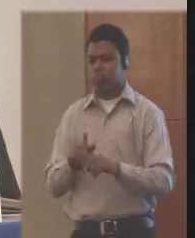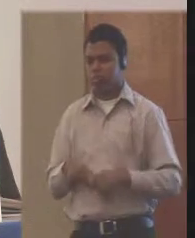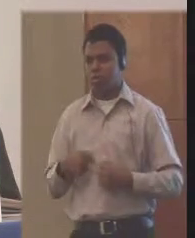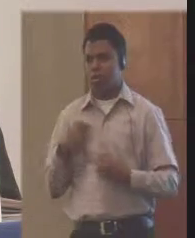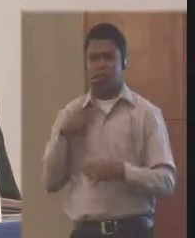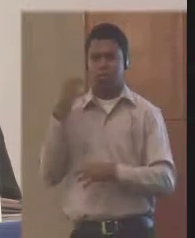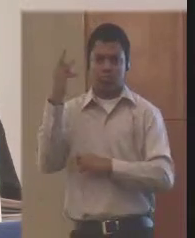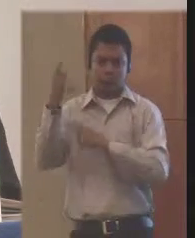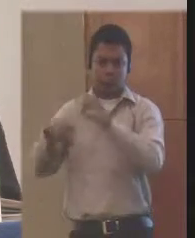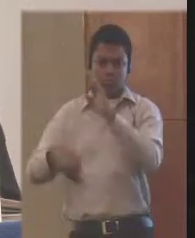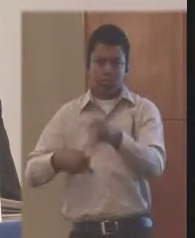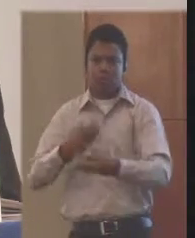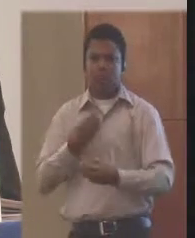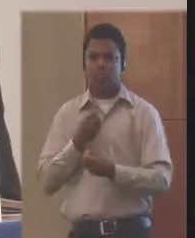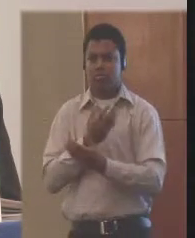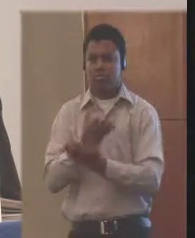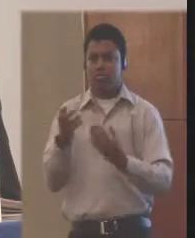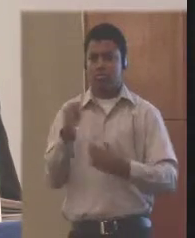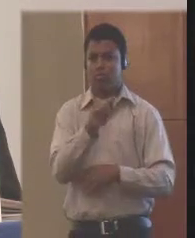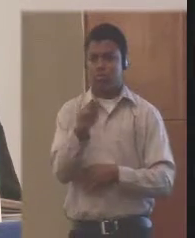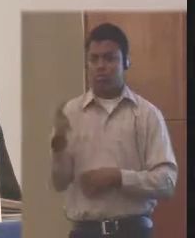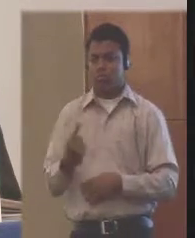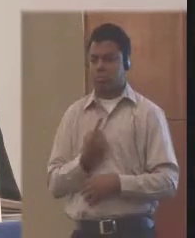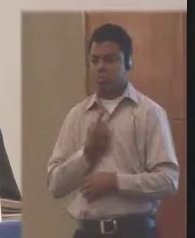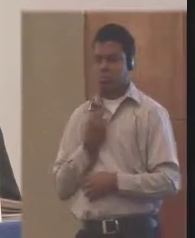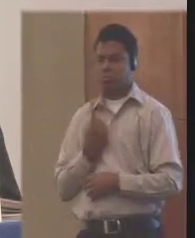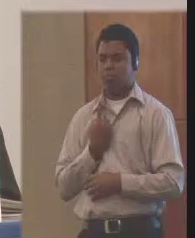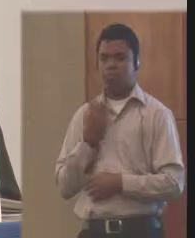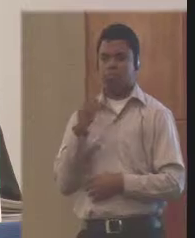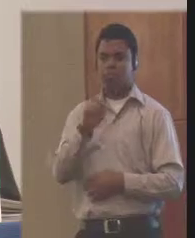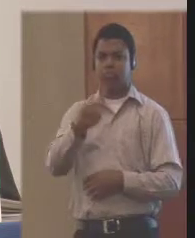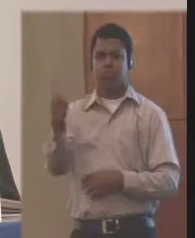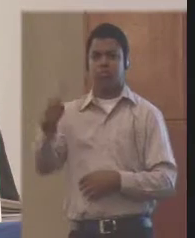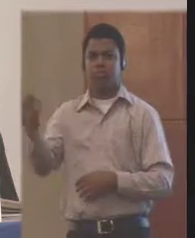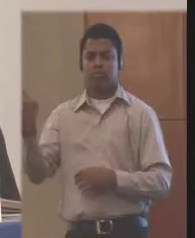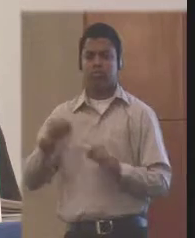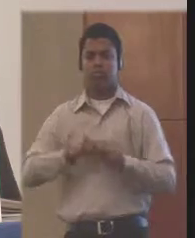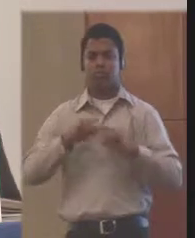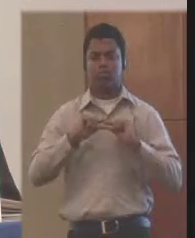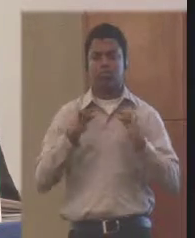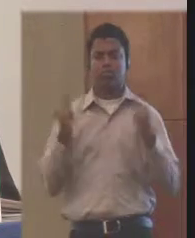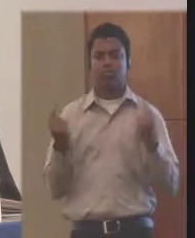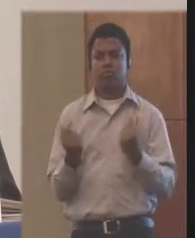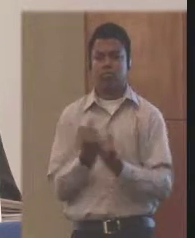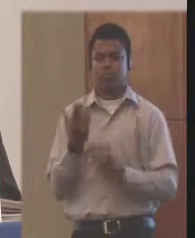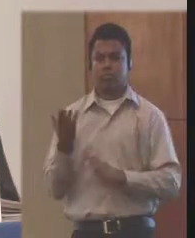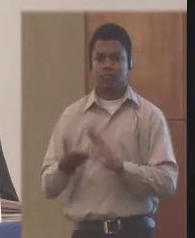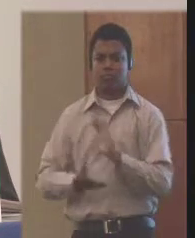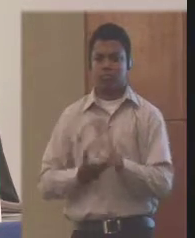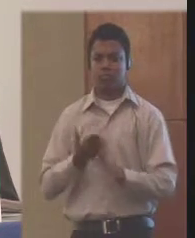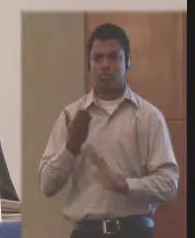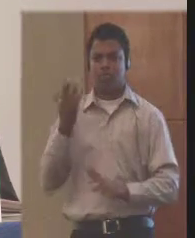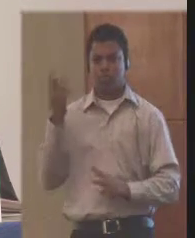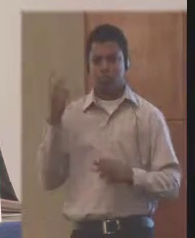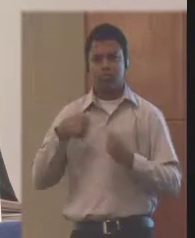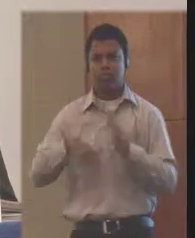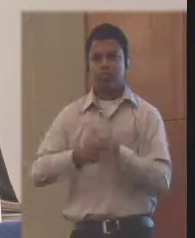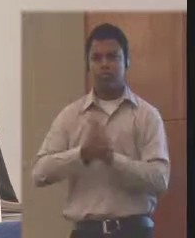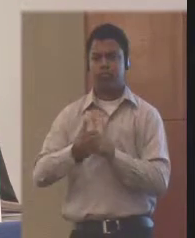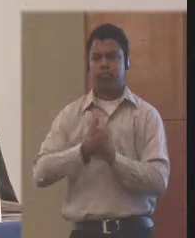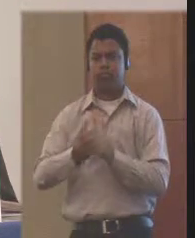solos. Hay un grupo de altísimo nivel, de altísima capacidad que está trabajando en